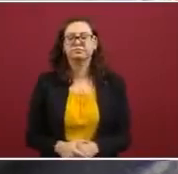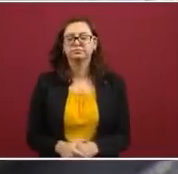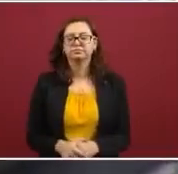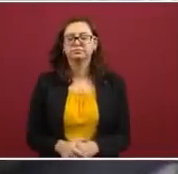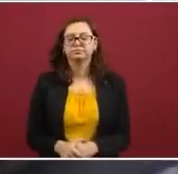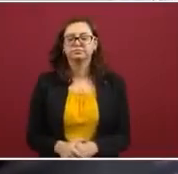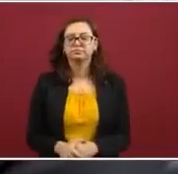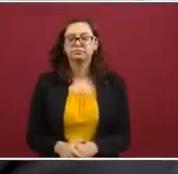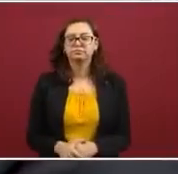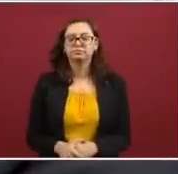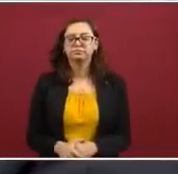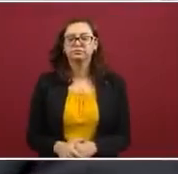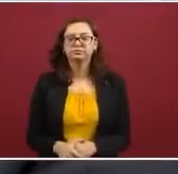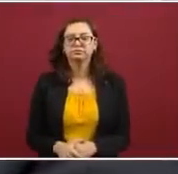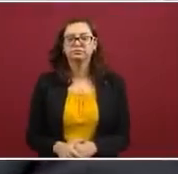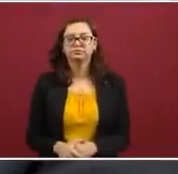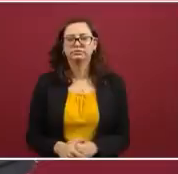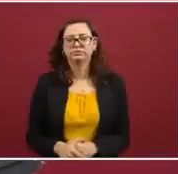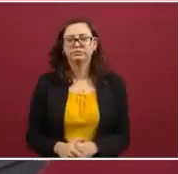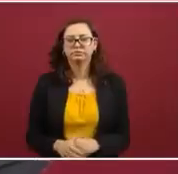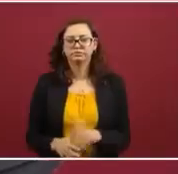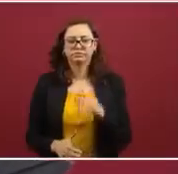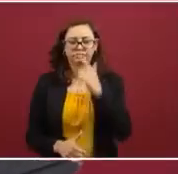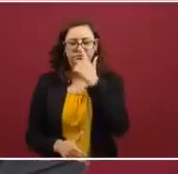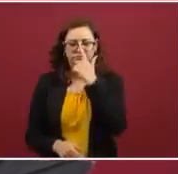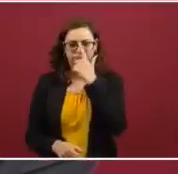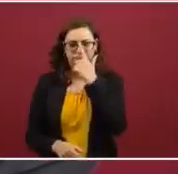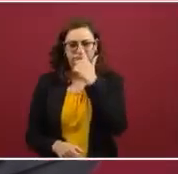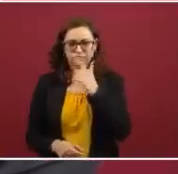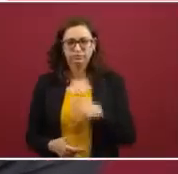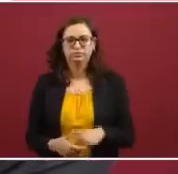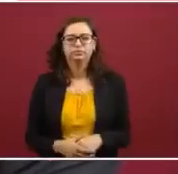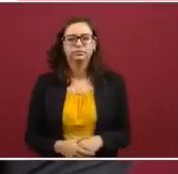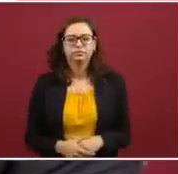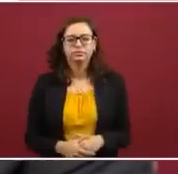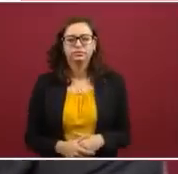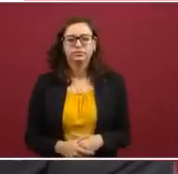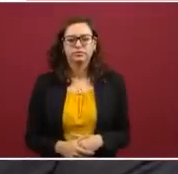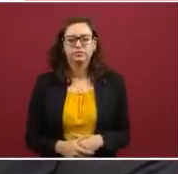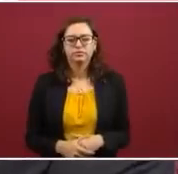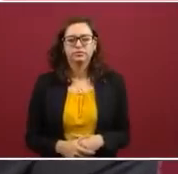De modo que Pemex se va a